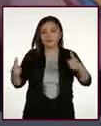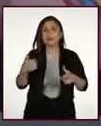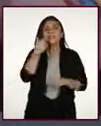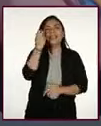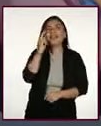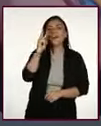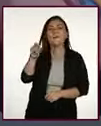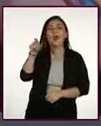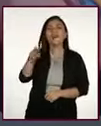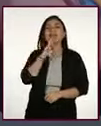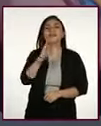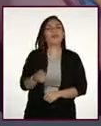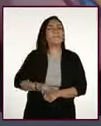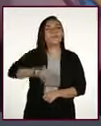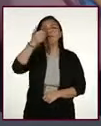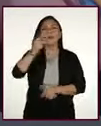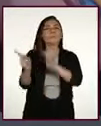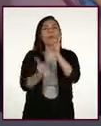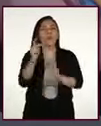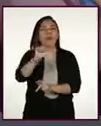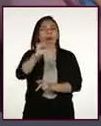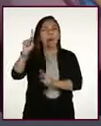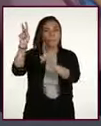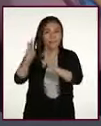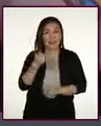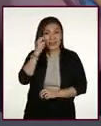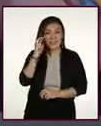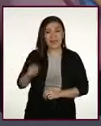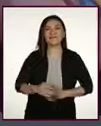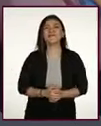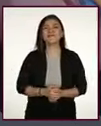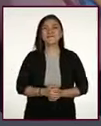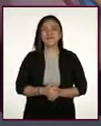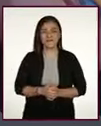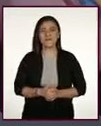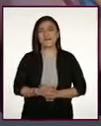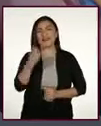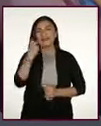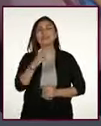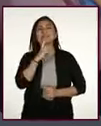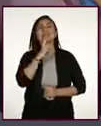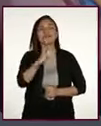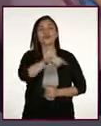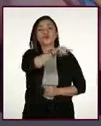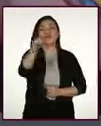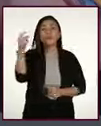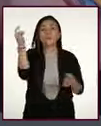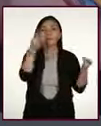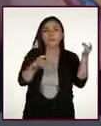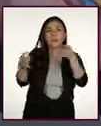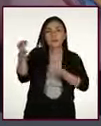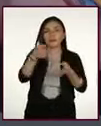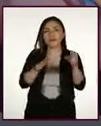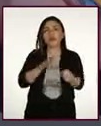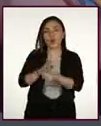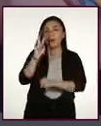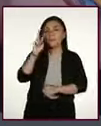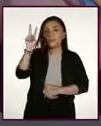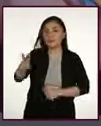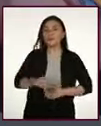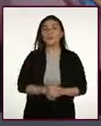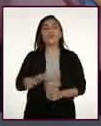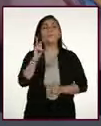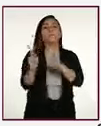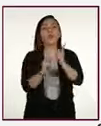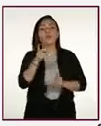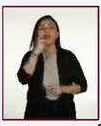las respuestas de la primera pregunta de Mentimeter. ¿Te parece bien, Fanny? Sí, perfecto. Vamos a revisar estas respuestas que ustedes muy amablemente nos hicieron llegar. La